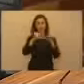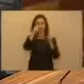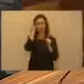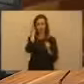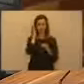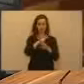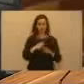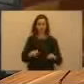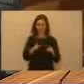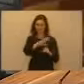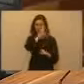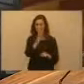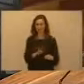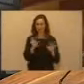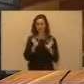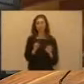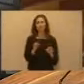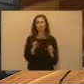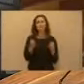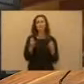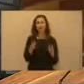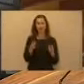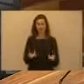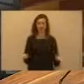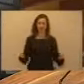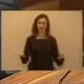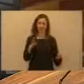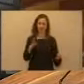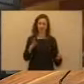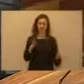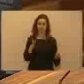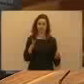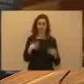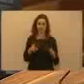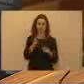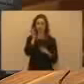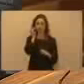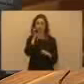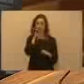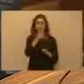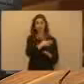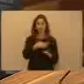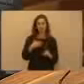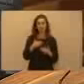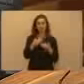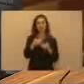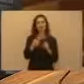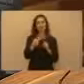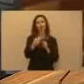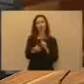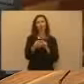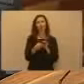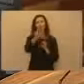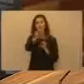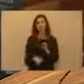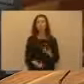cierto, ustedes saben mejor que nadie que no tiene absolutamente ningún recorrido, pero lo utilizan para prolongar el máximo tiempo posible la permanencia de esta persona